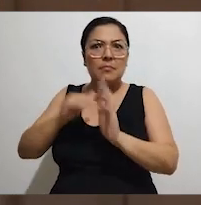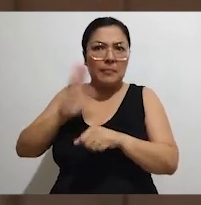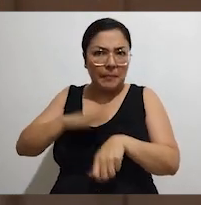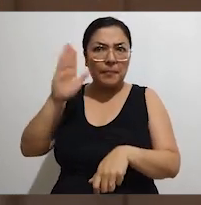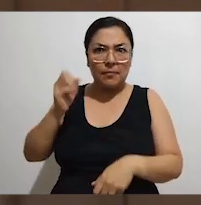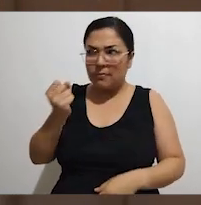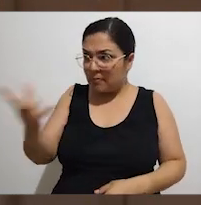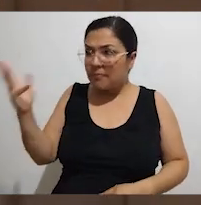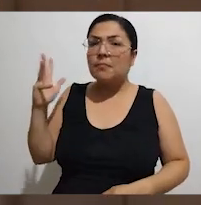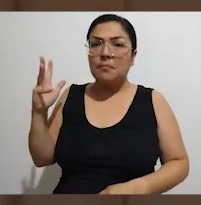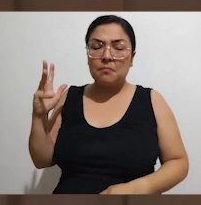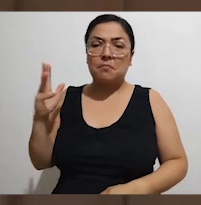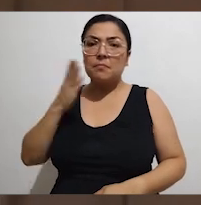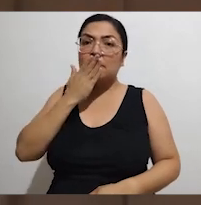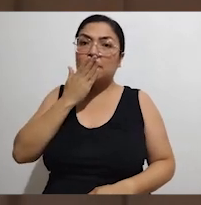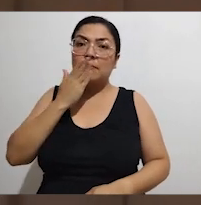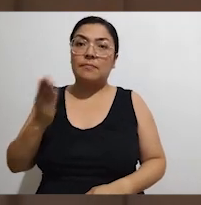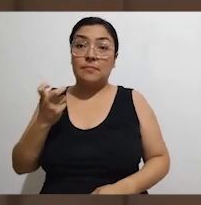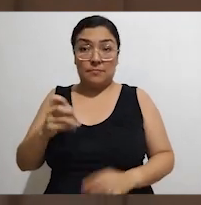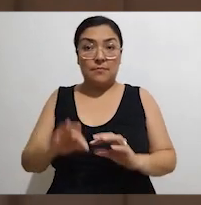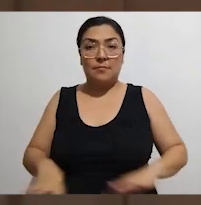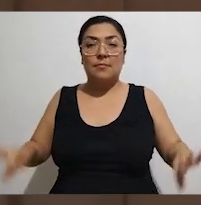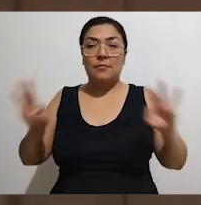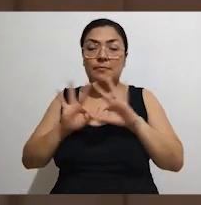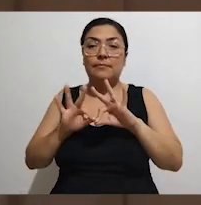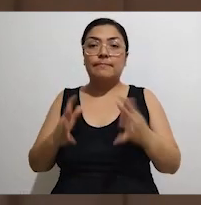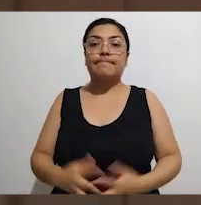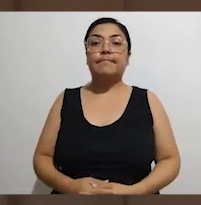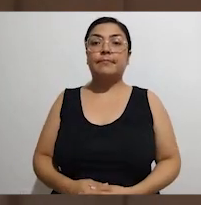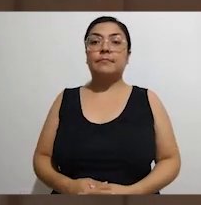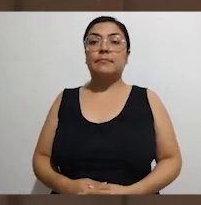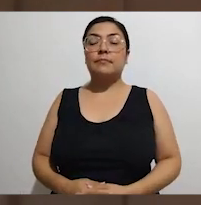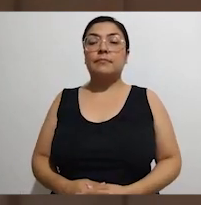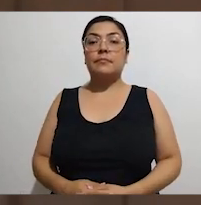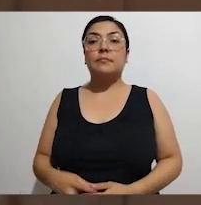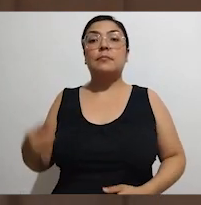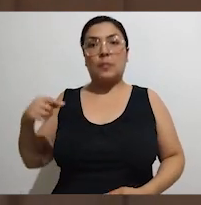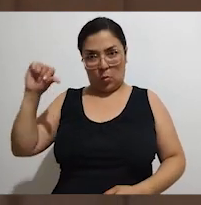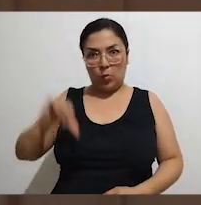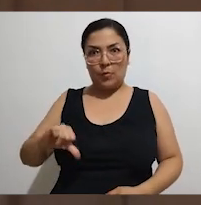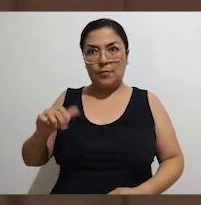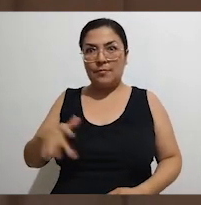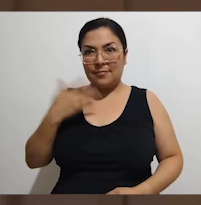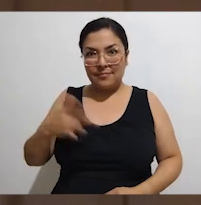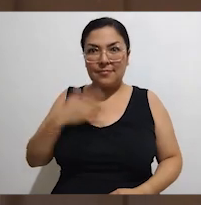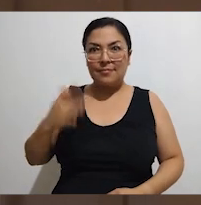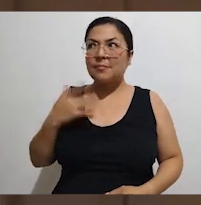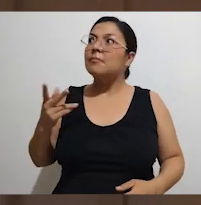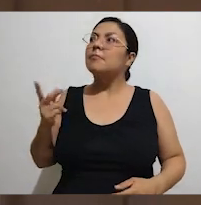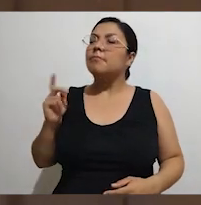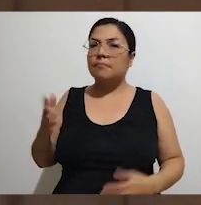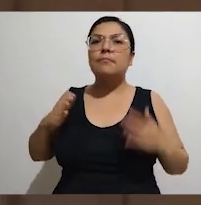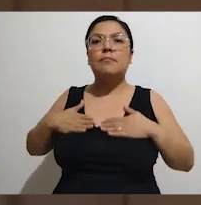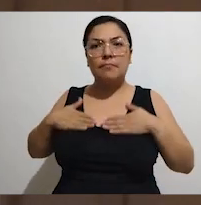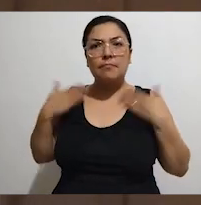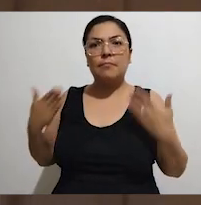de personas registradas, y esto es muy importante porque nos da, en ese momento nos dio, y ahora con mayor certeza, y una